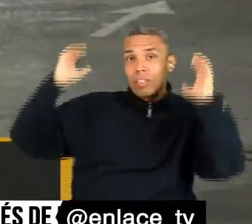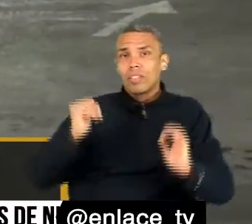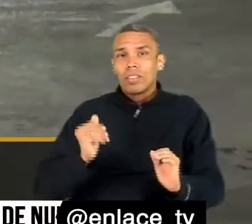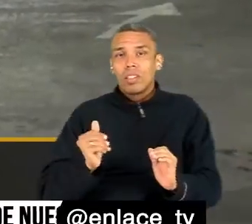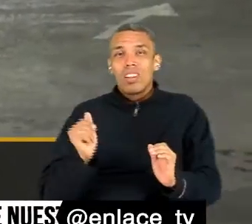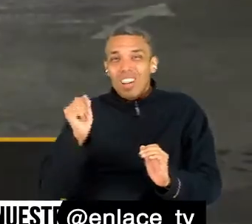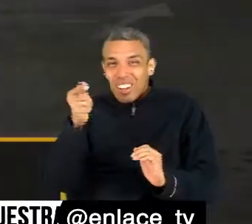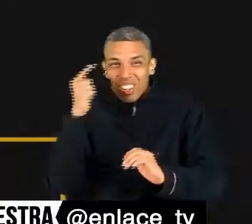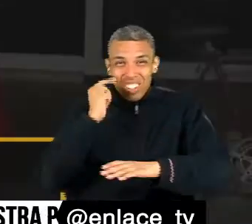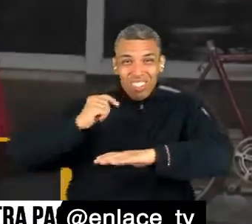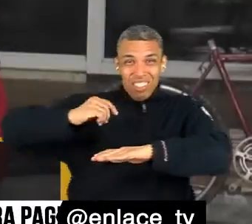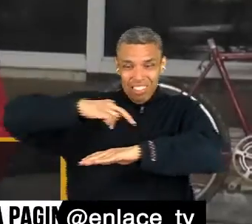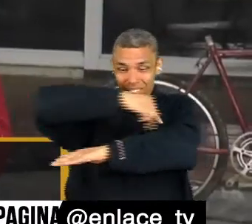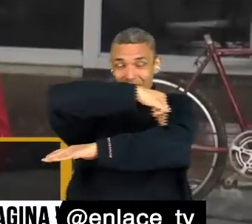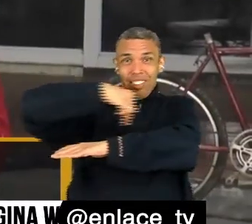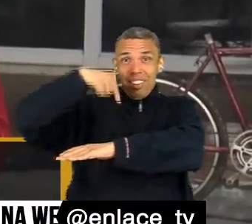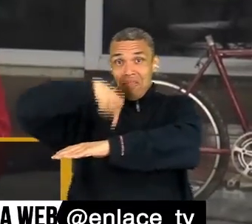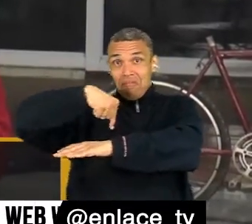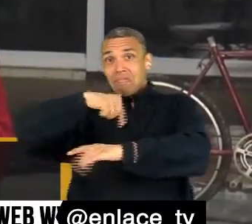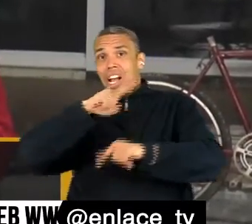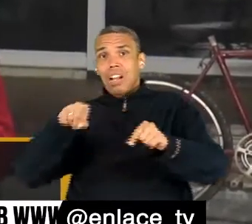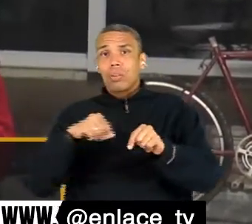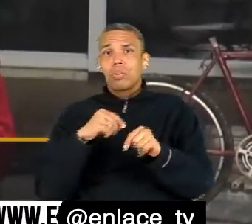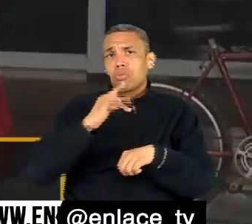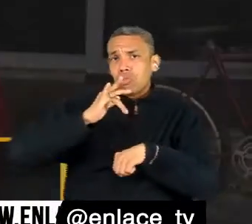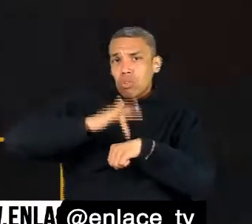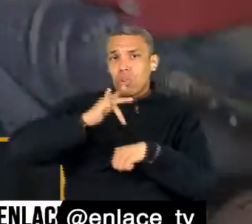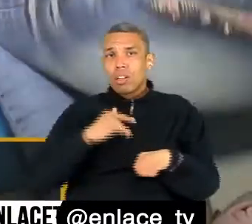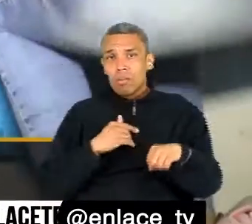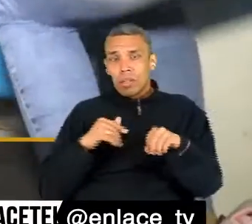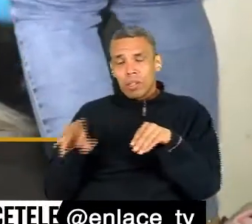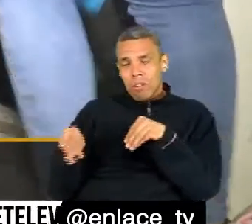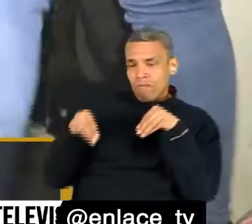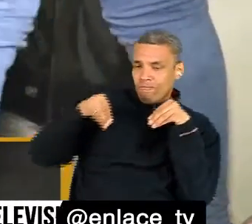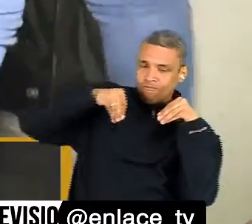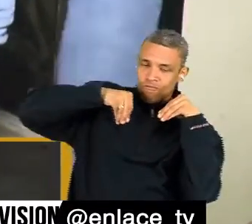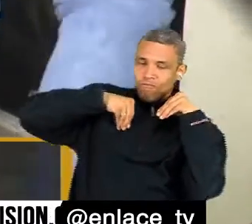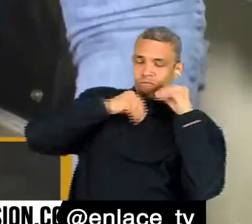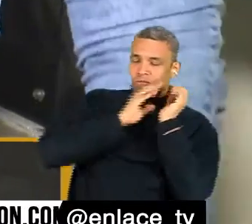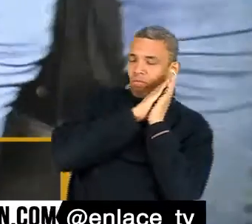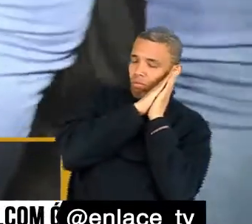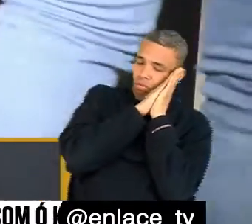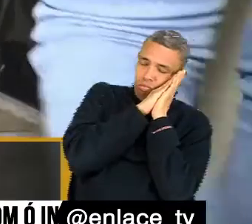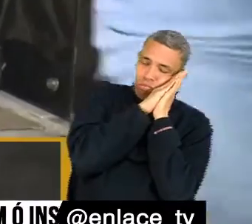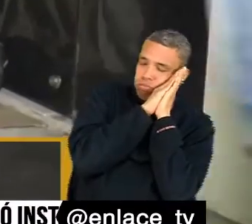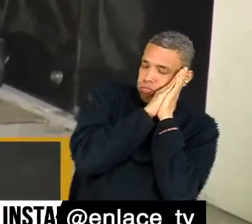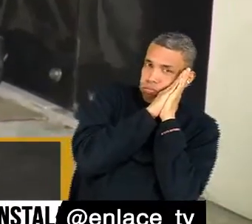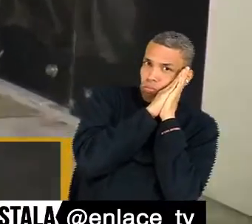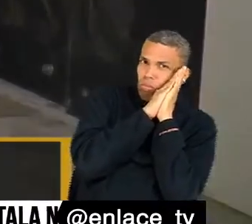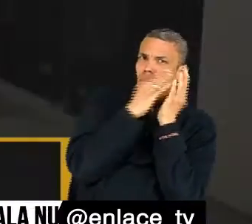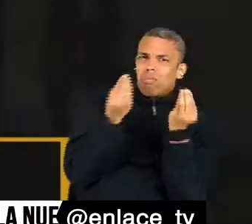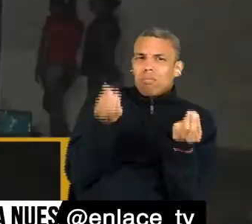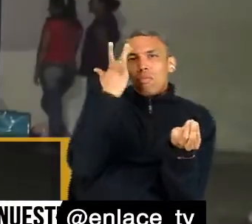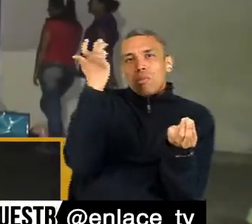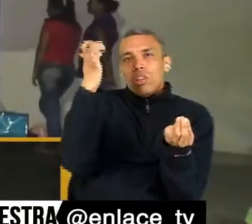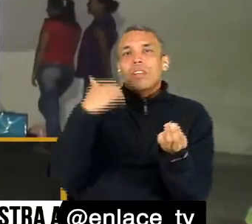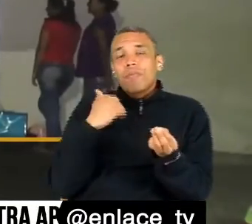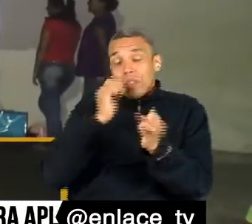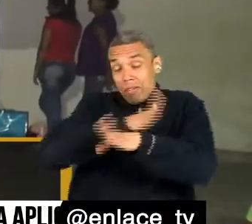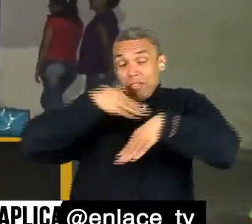se convierten en el mejor dormitorio para decenas de barranqueños que aguardan por una cita, una afiliación, autorizaciones y